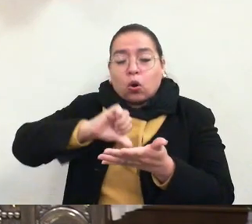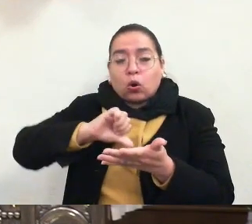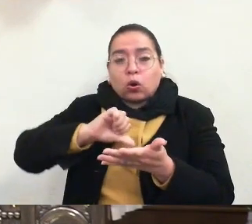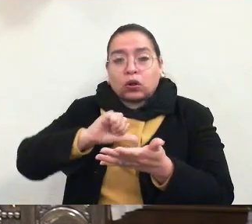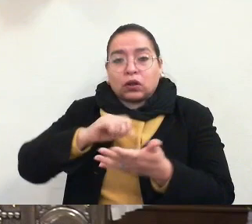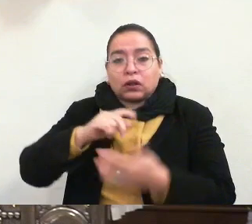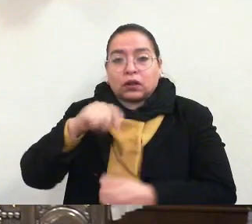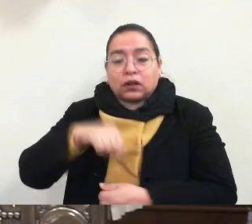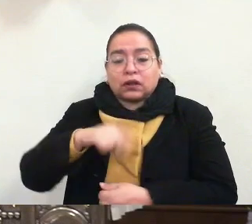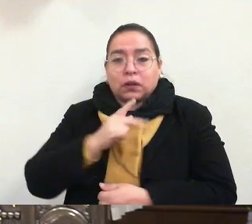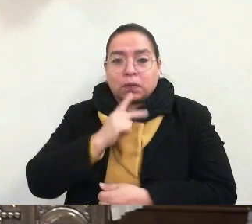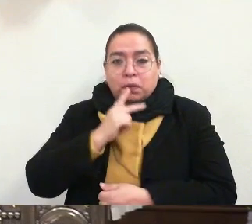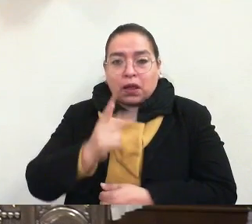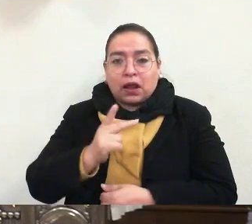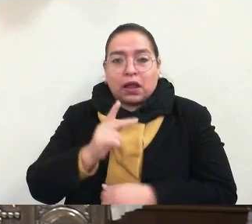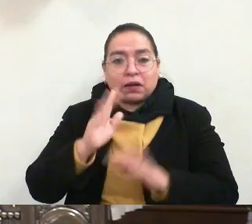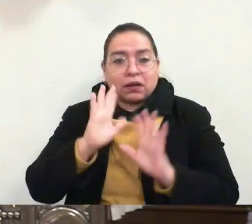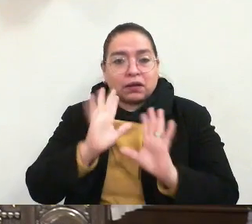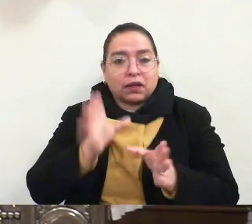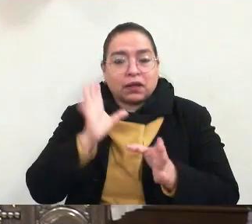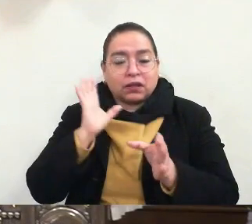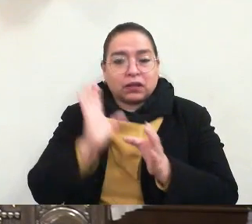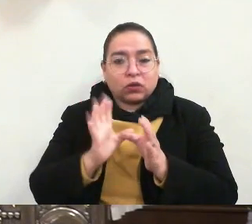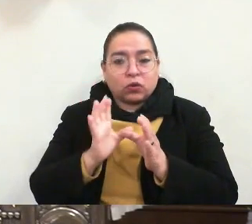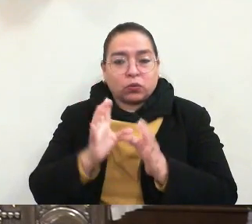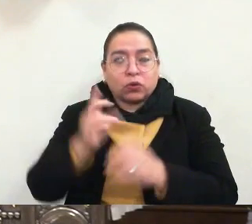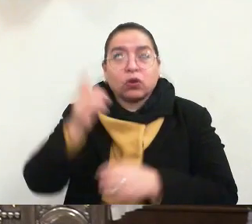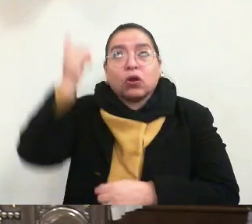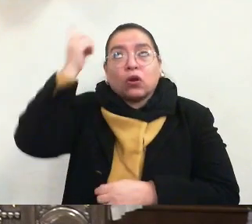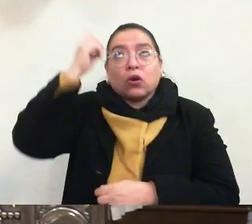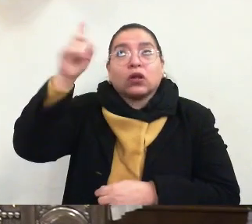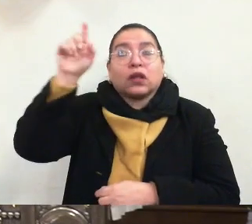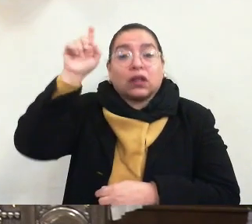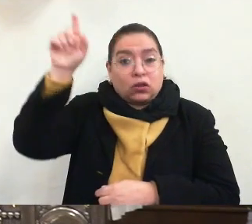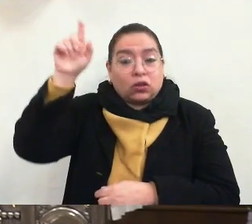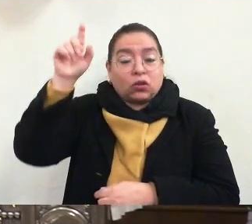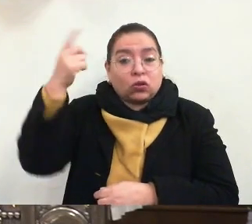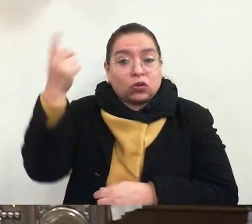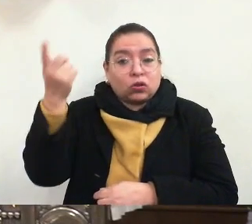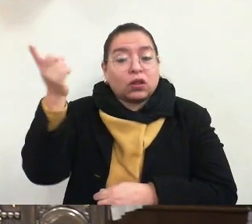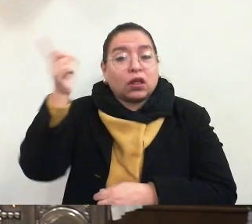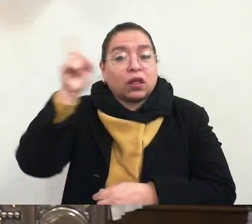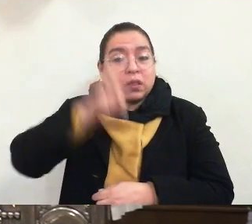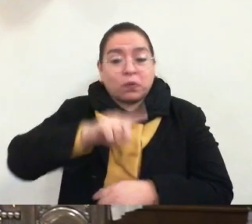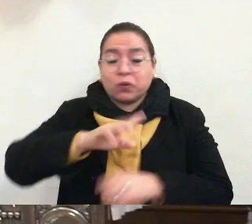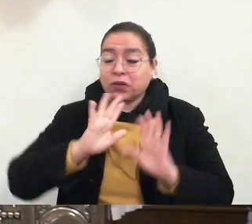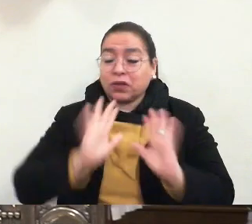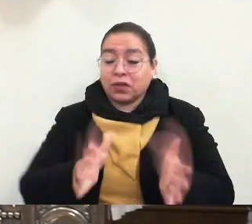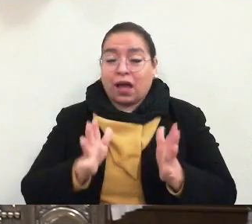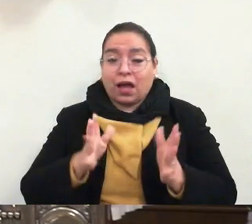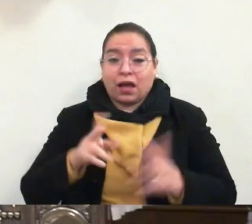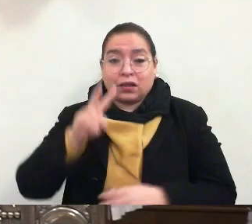cumplido. Lo que Dios ha dicho es realidad.